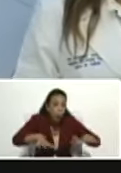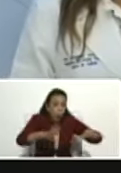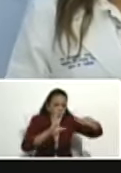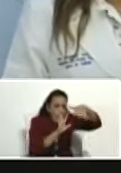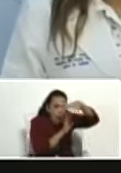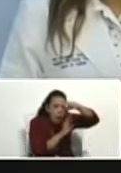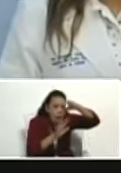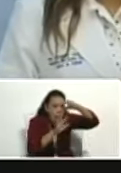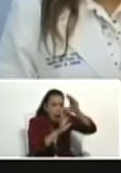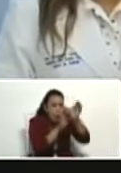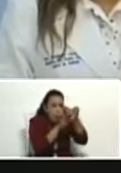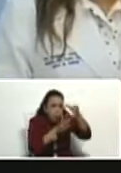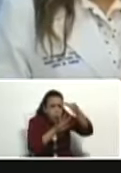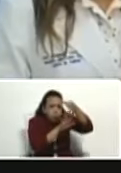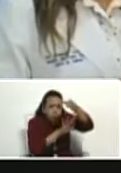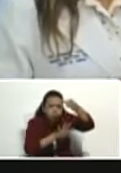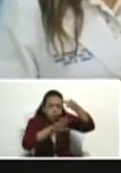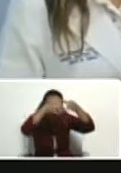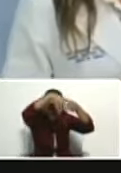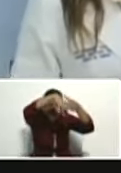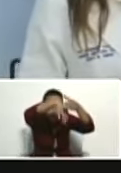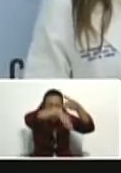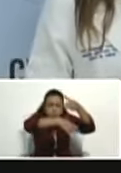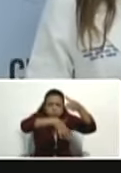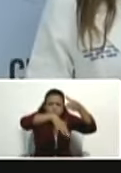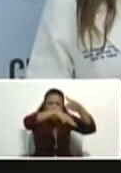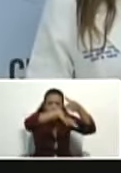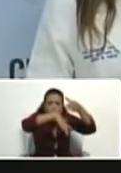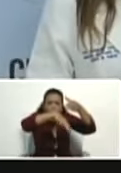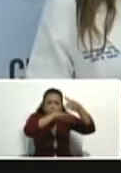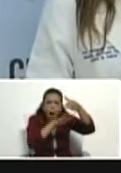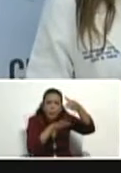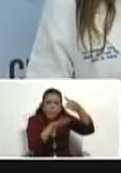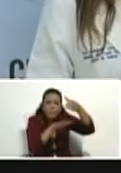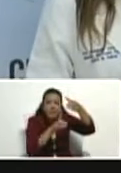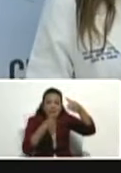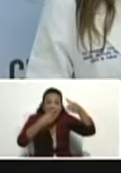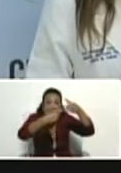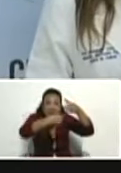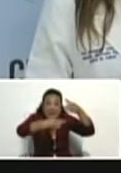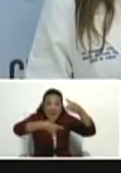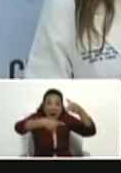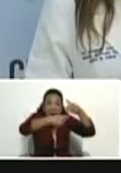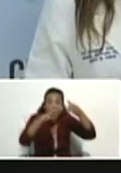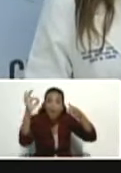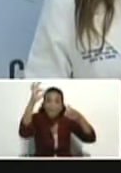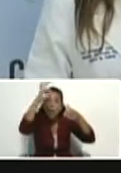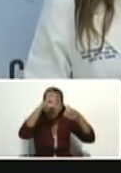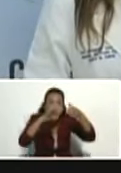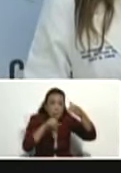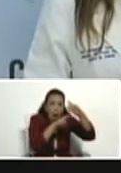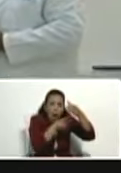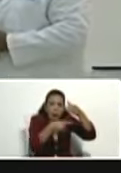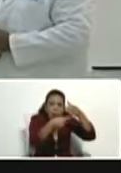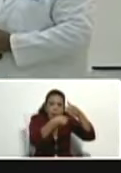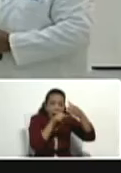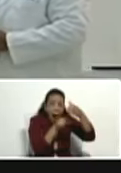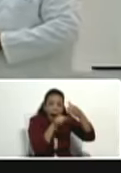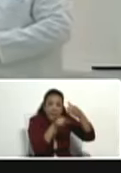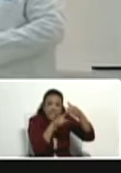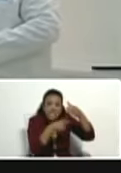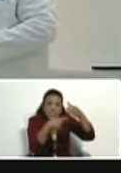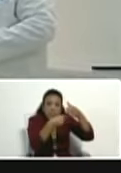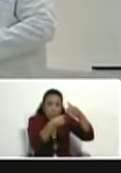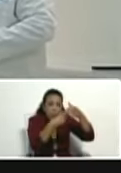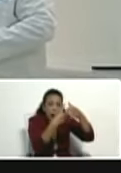a formar parte de esa masa acuosa que está allí. Entonces, las larvas de los mosquitos, cuando se alimentan, filtran esa agua, y